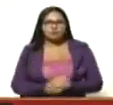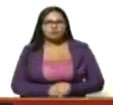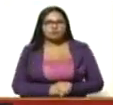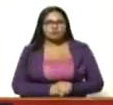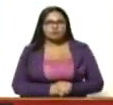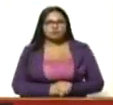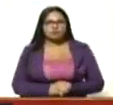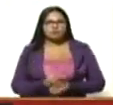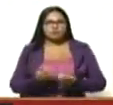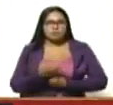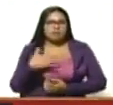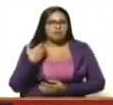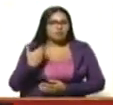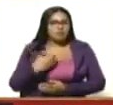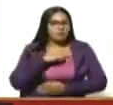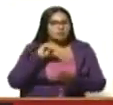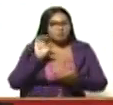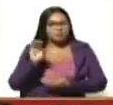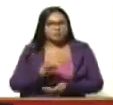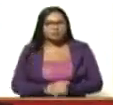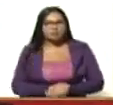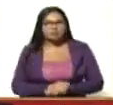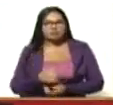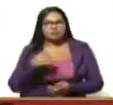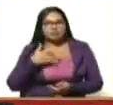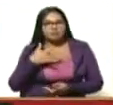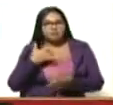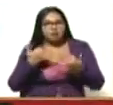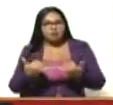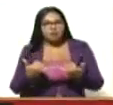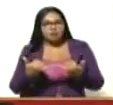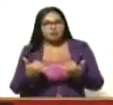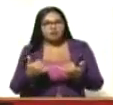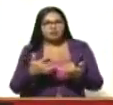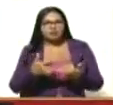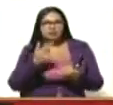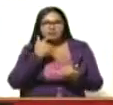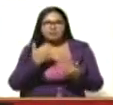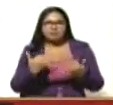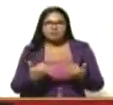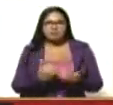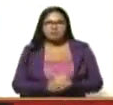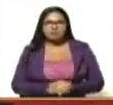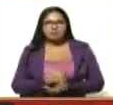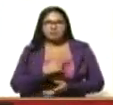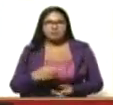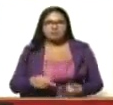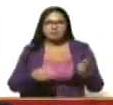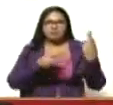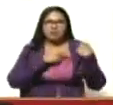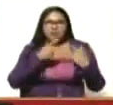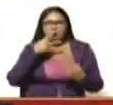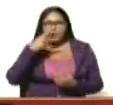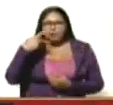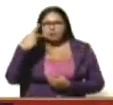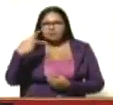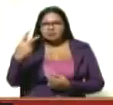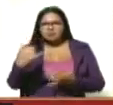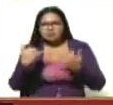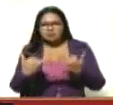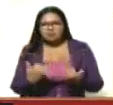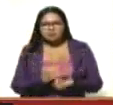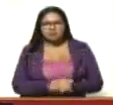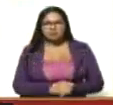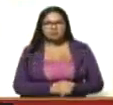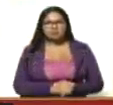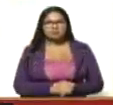con los más adoloridos en el país. En este sentido, lo que estoy queriendo decir es que debemos cargar la poesía con